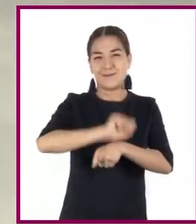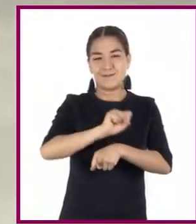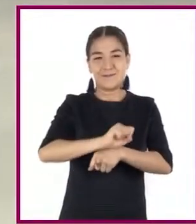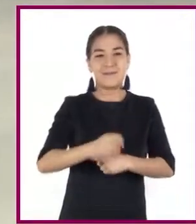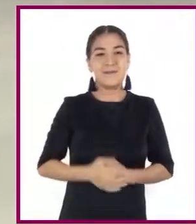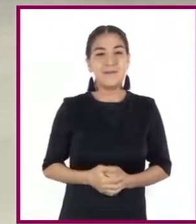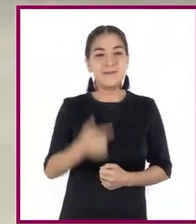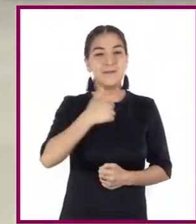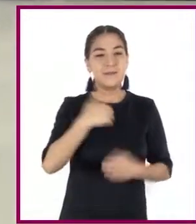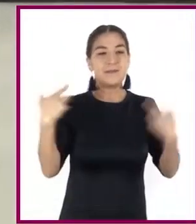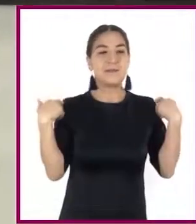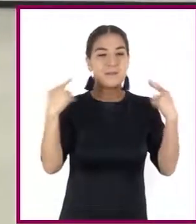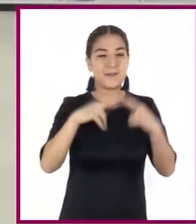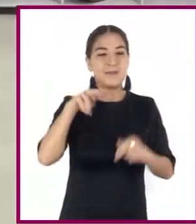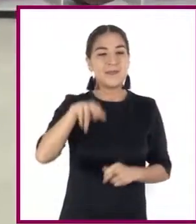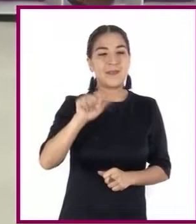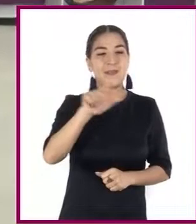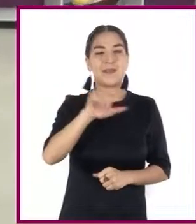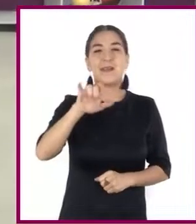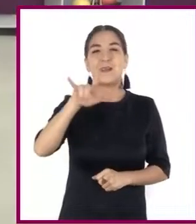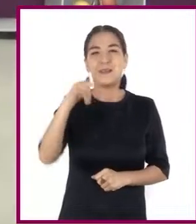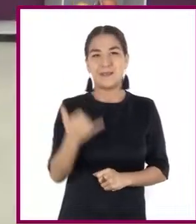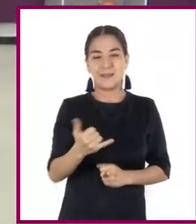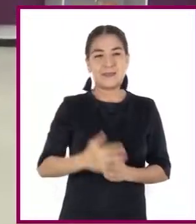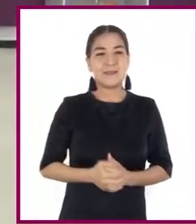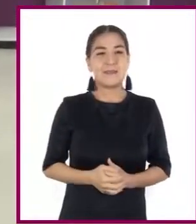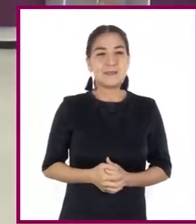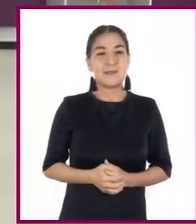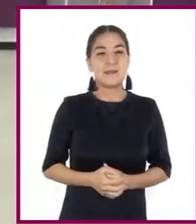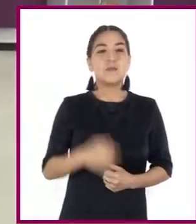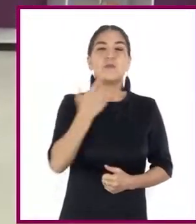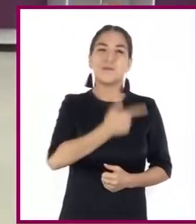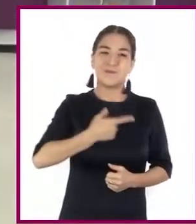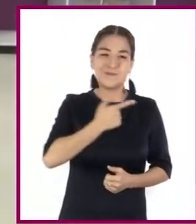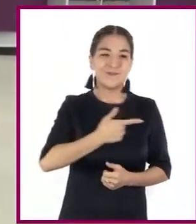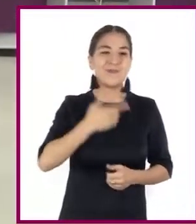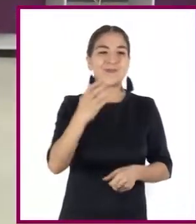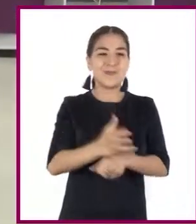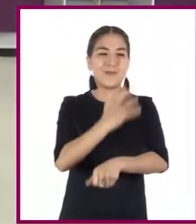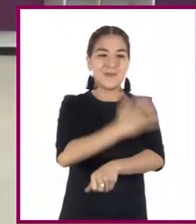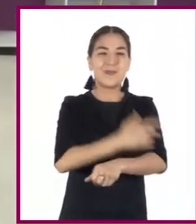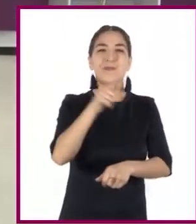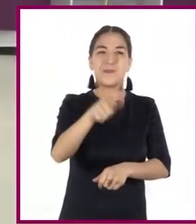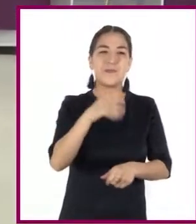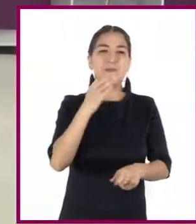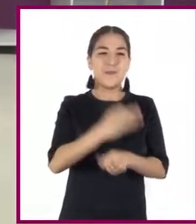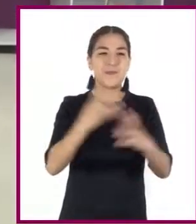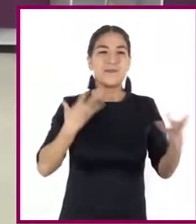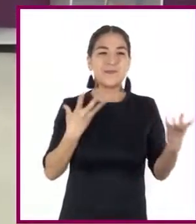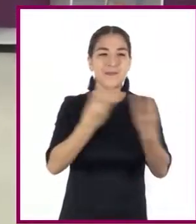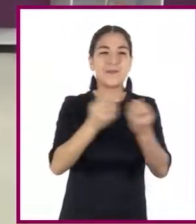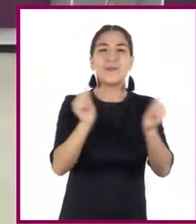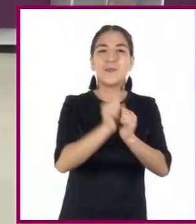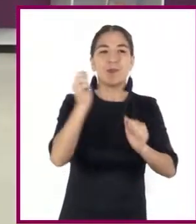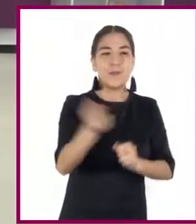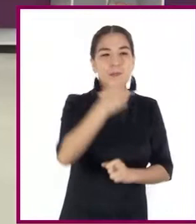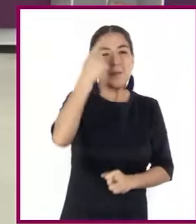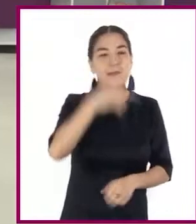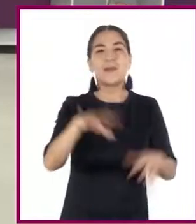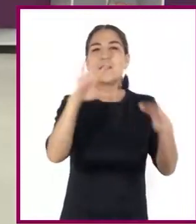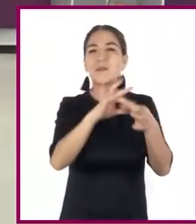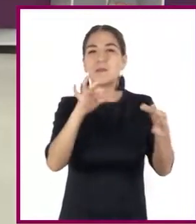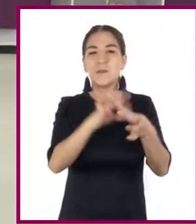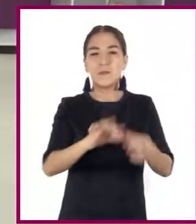secundaria. Soy la maestra Nayeli Magali Rosa Saldaña y estoy muy contenta de estar nuevamente con ustedes para abordar